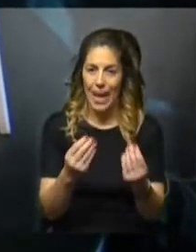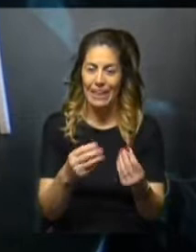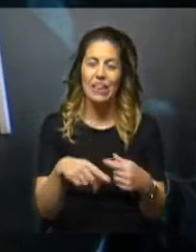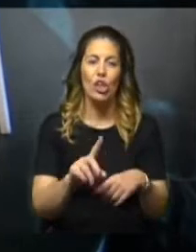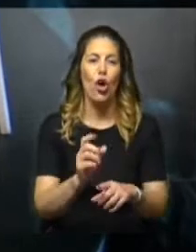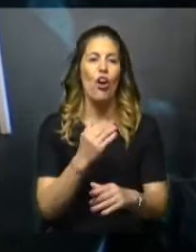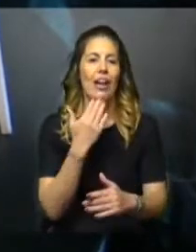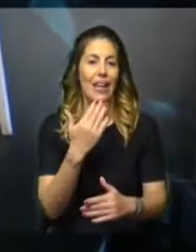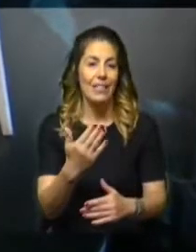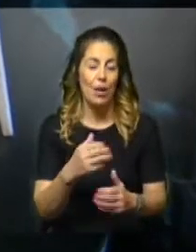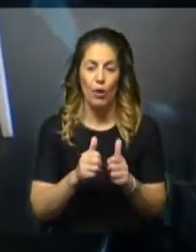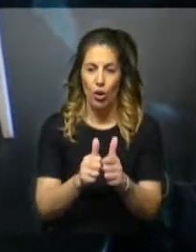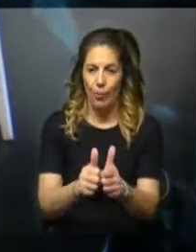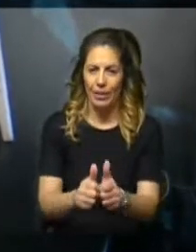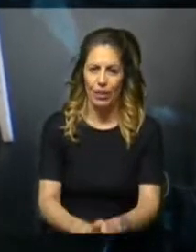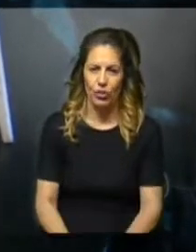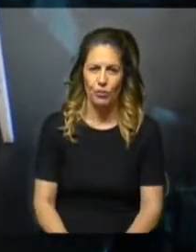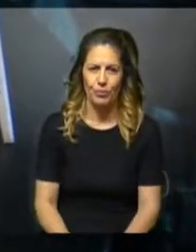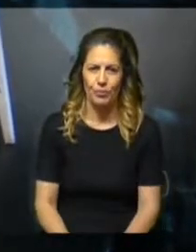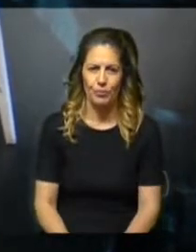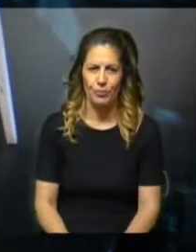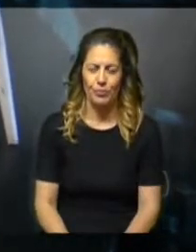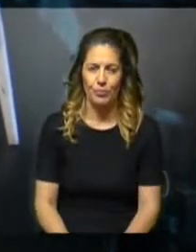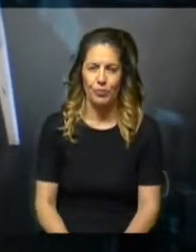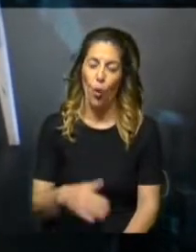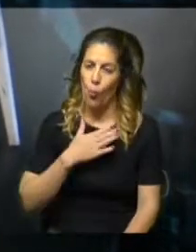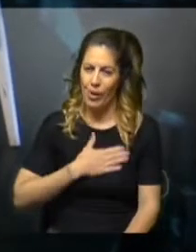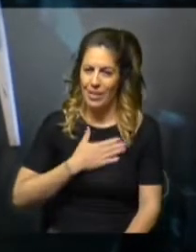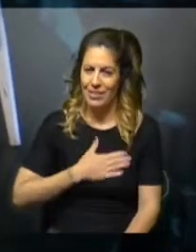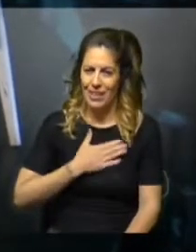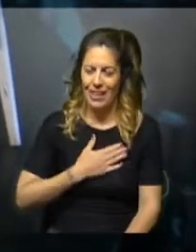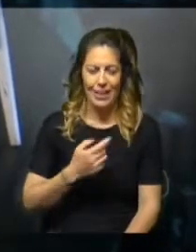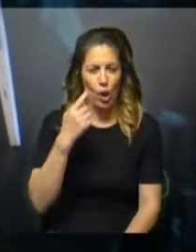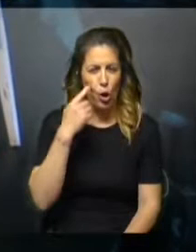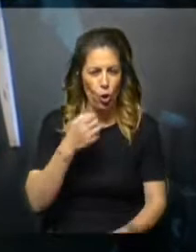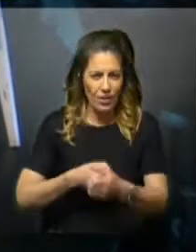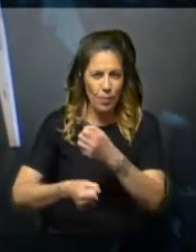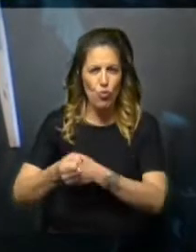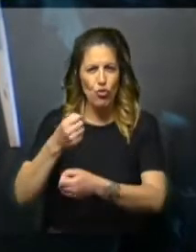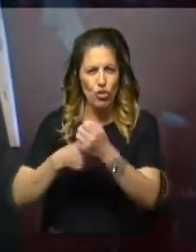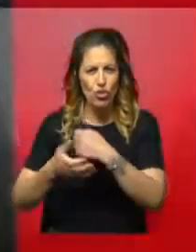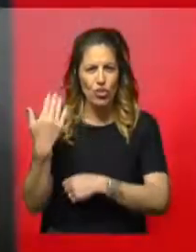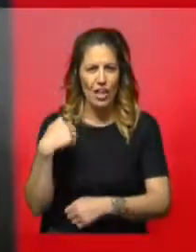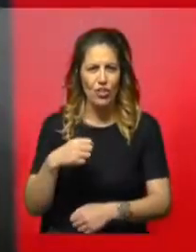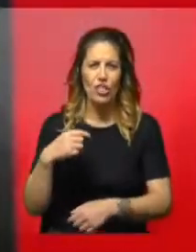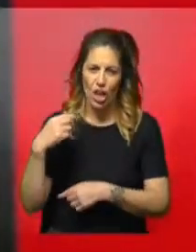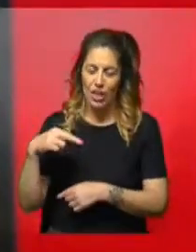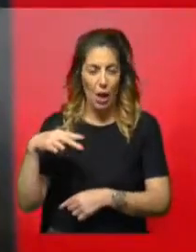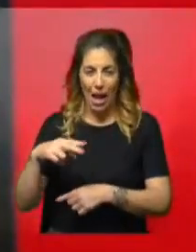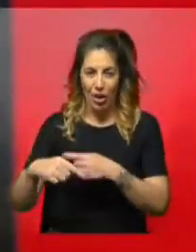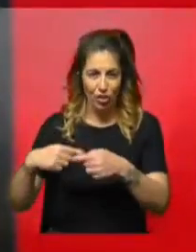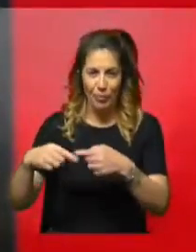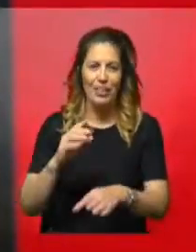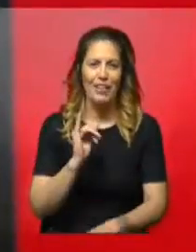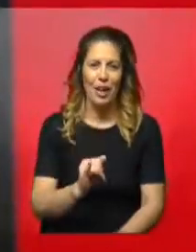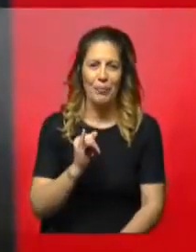por favor un gusto estar acá Este un placer te conozco hace muchos años usted somos contemporáneos somos contemporáneos